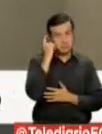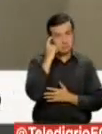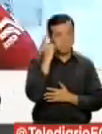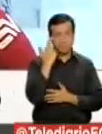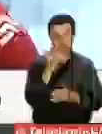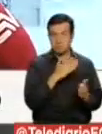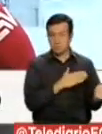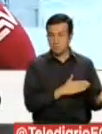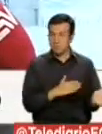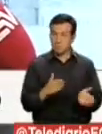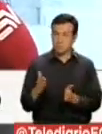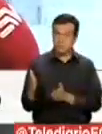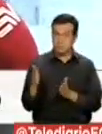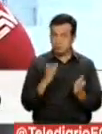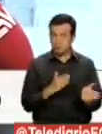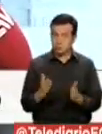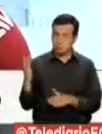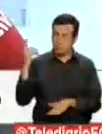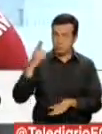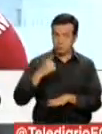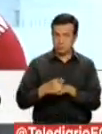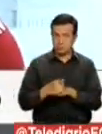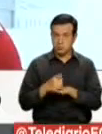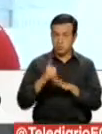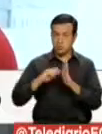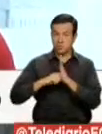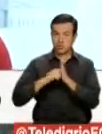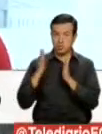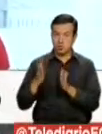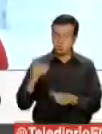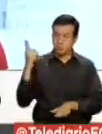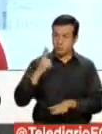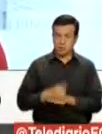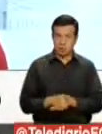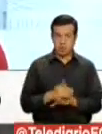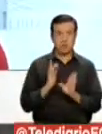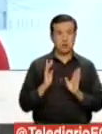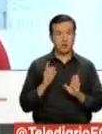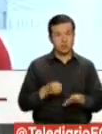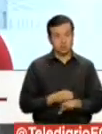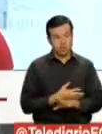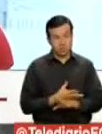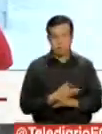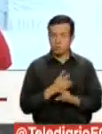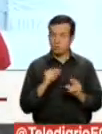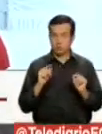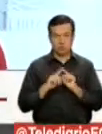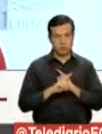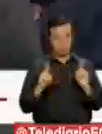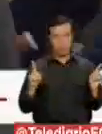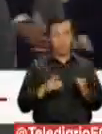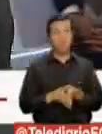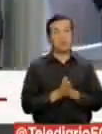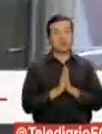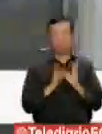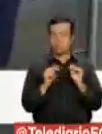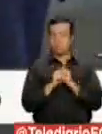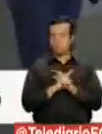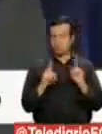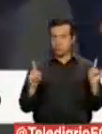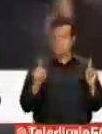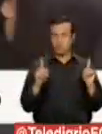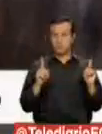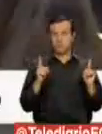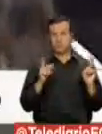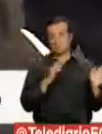en firme. Hay una disposición del Contralor, no es una sugerencia, no es un pedido. Villamar sostiene que el